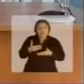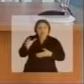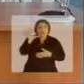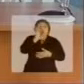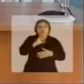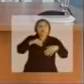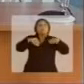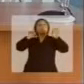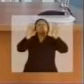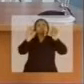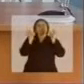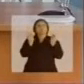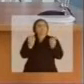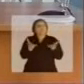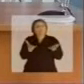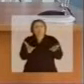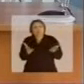O porque tal vez